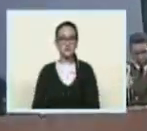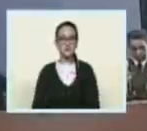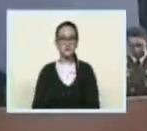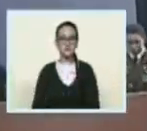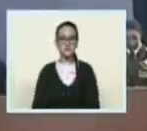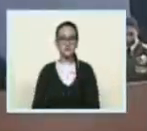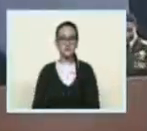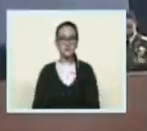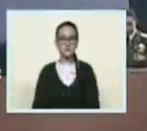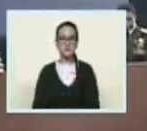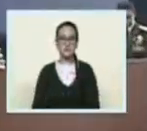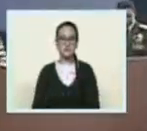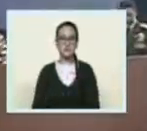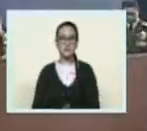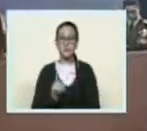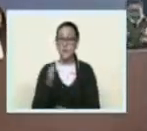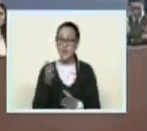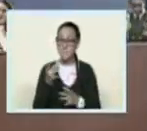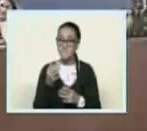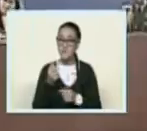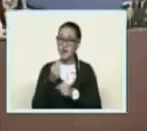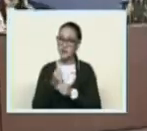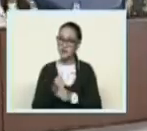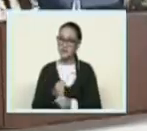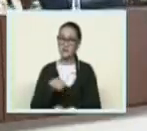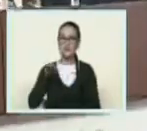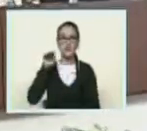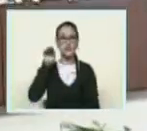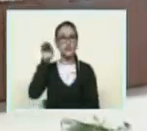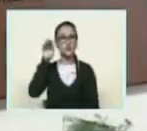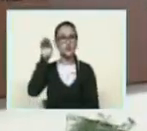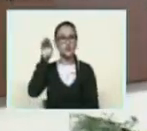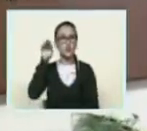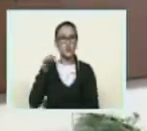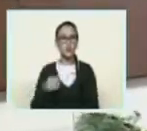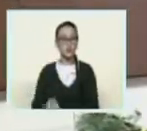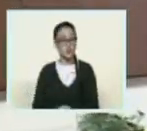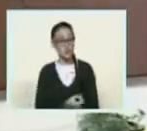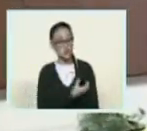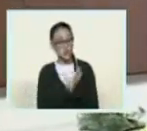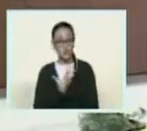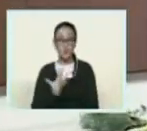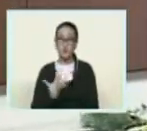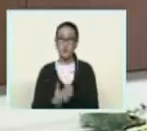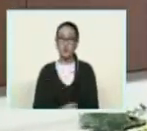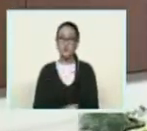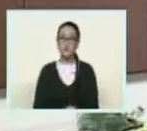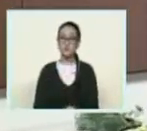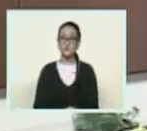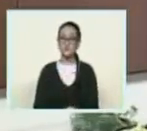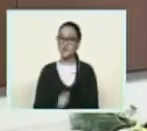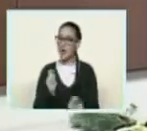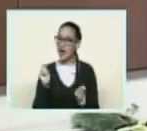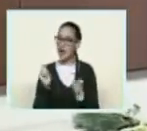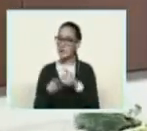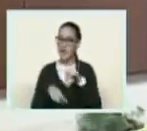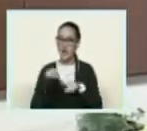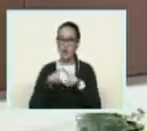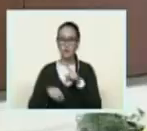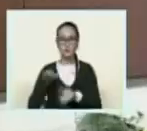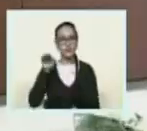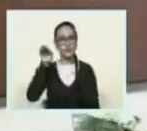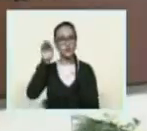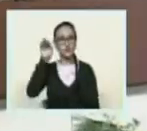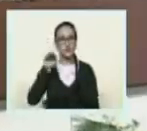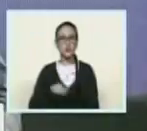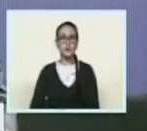también lugar que nos llena de esperanza, de futuro, de energía para cambiar el porvenir.